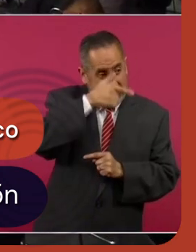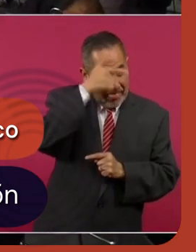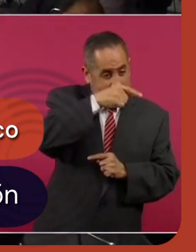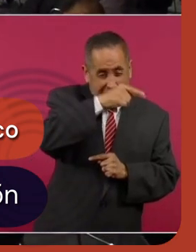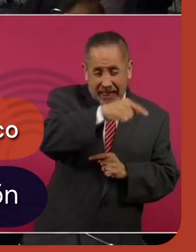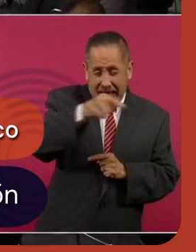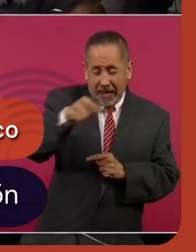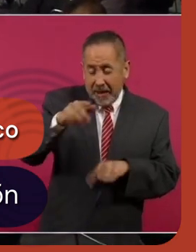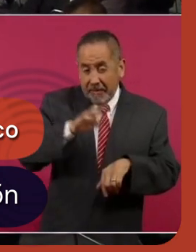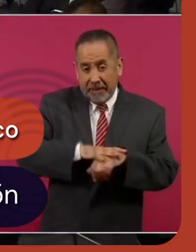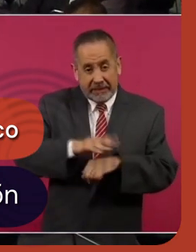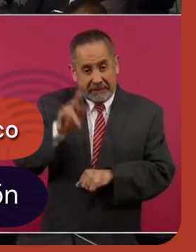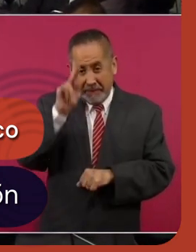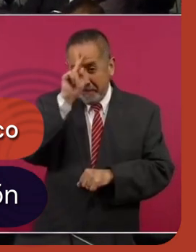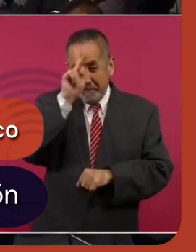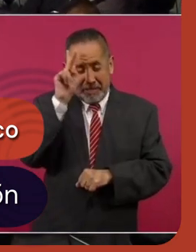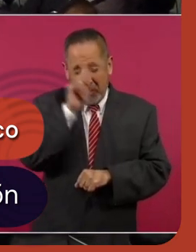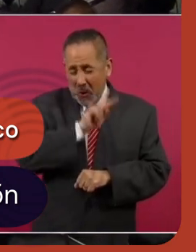que sin duda